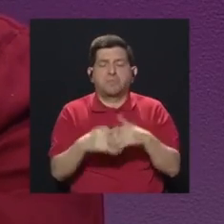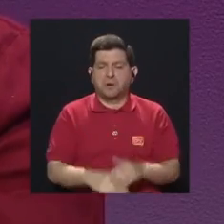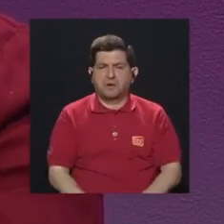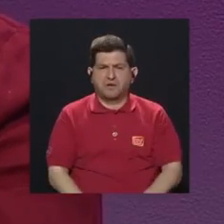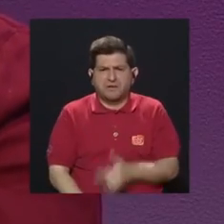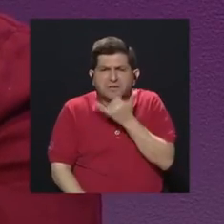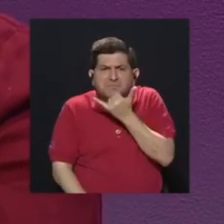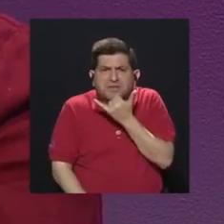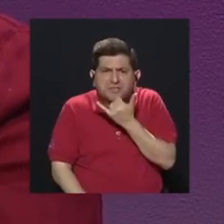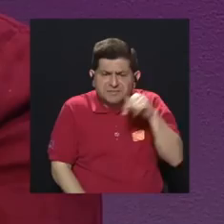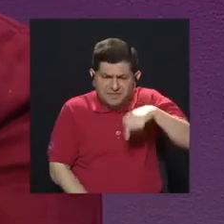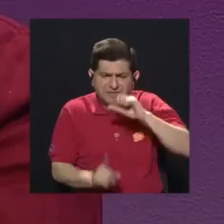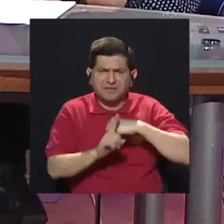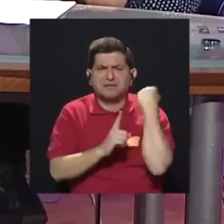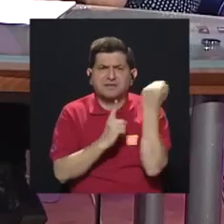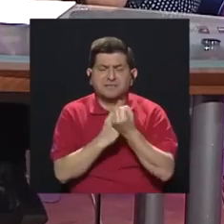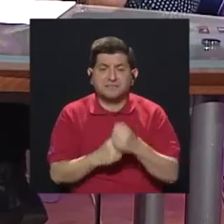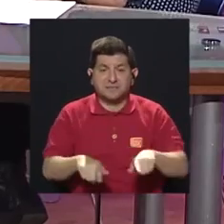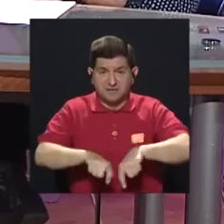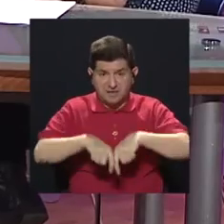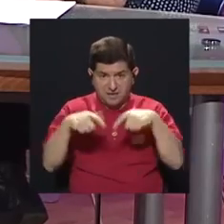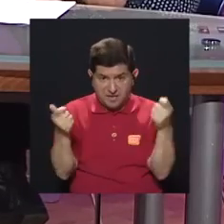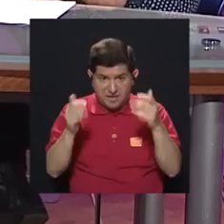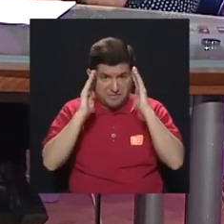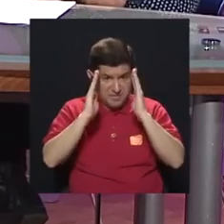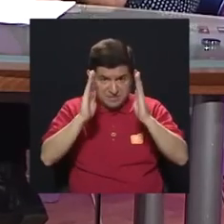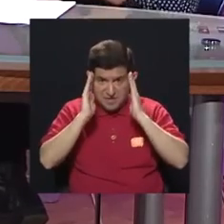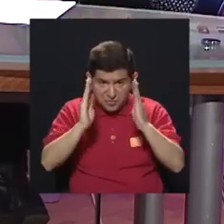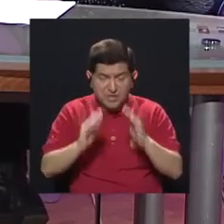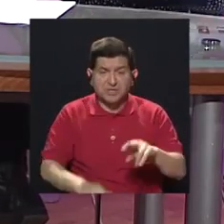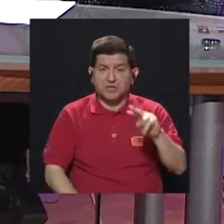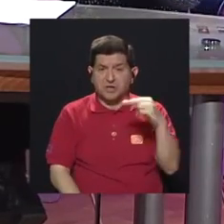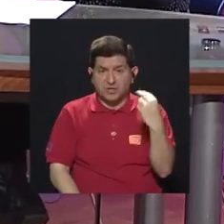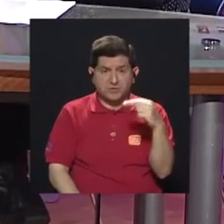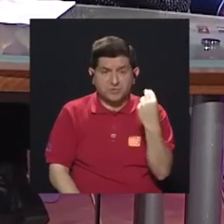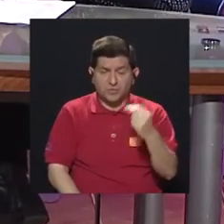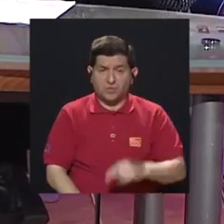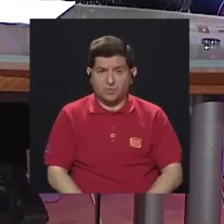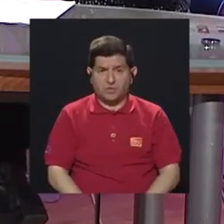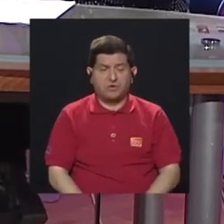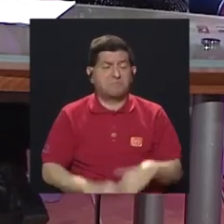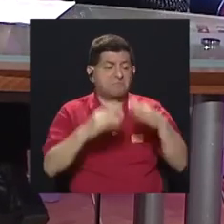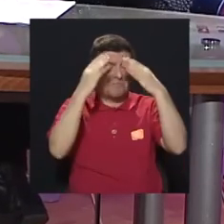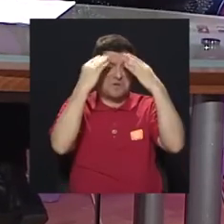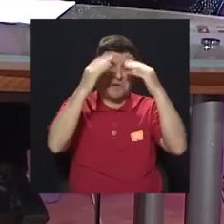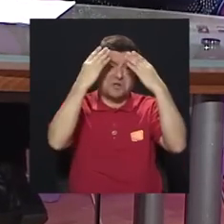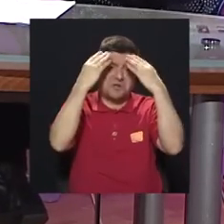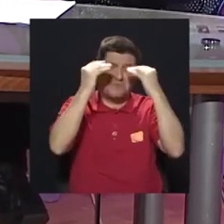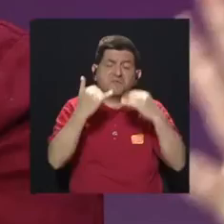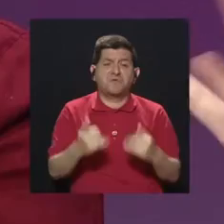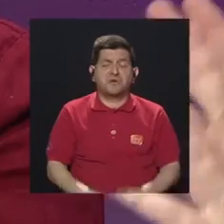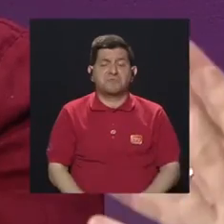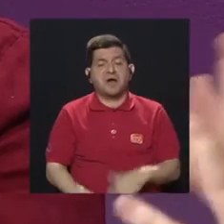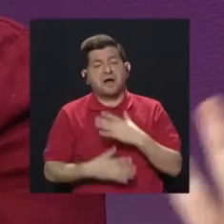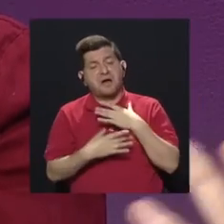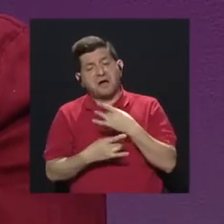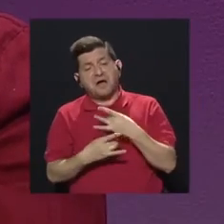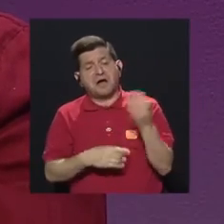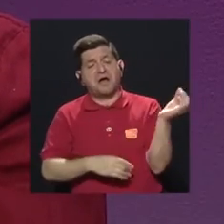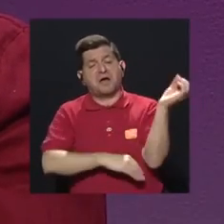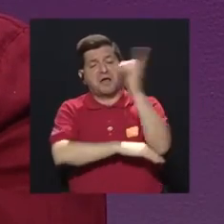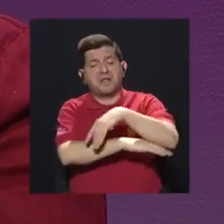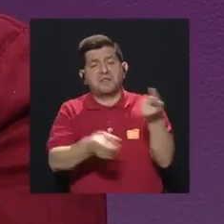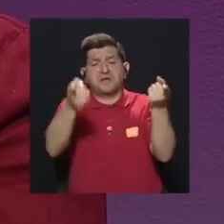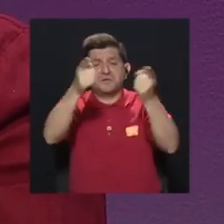no se está pasando como si la prensa además que no le da seguimiento a la noticia es decir nos informa y llama la atención el día que